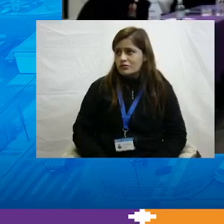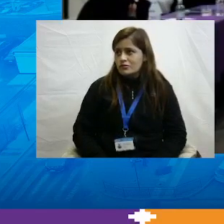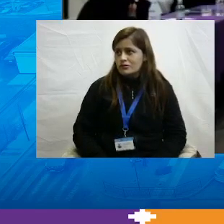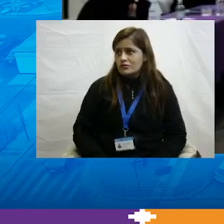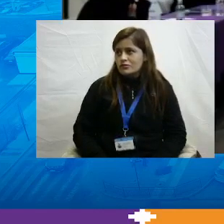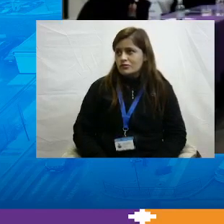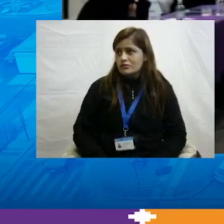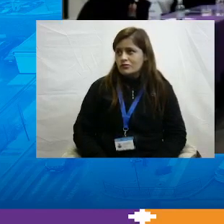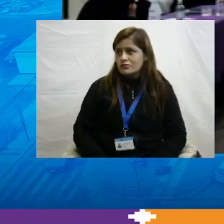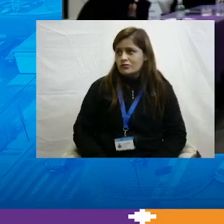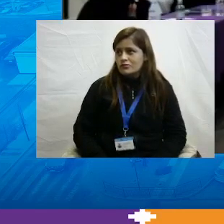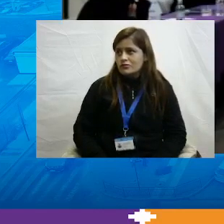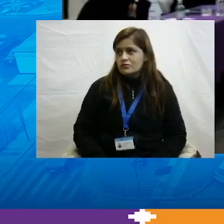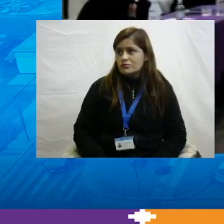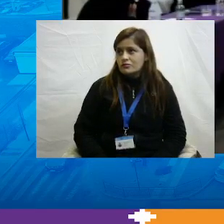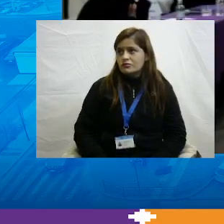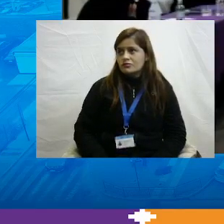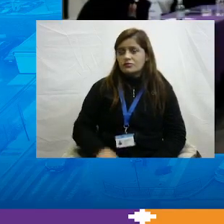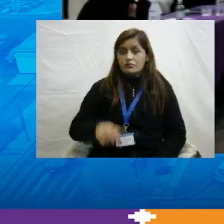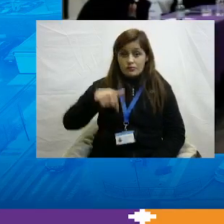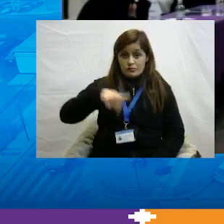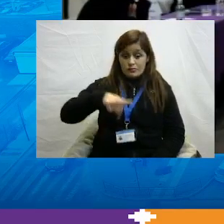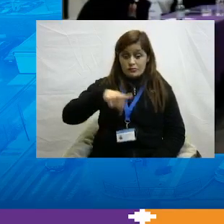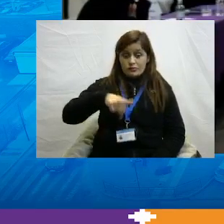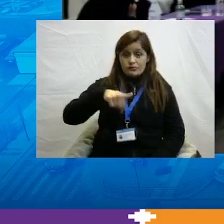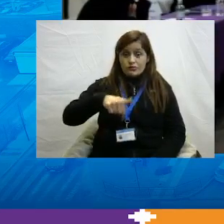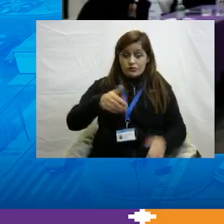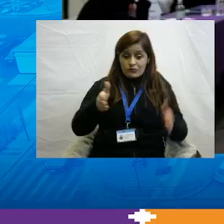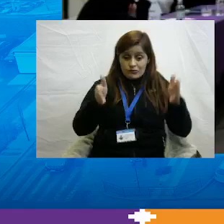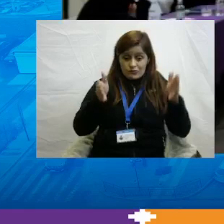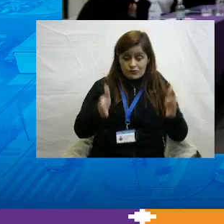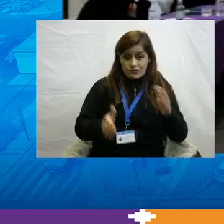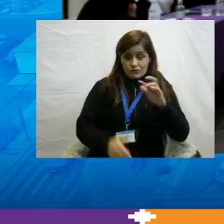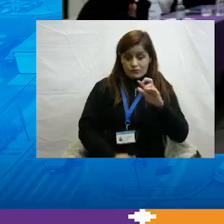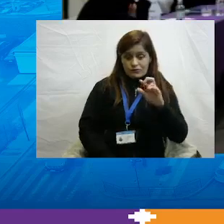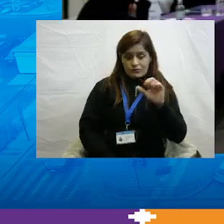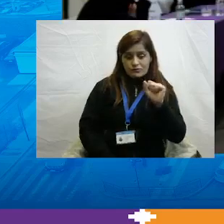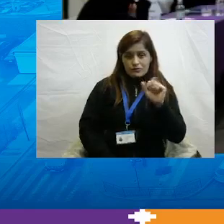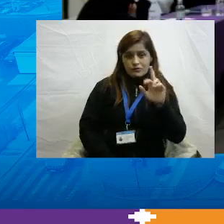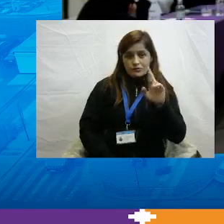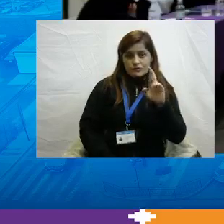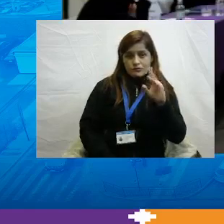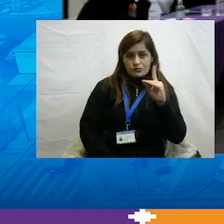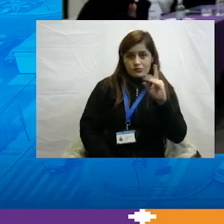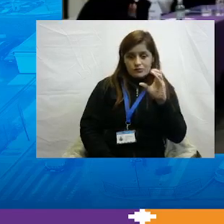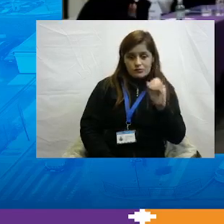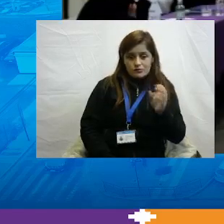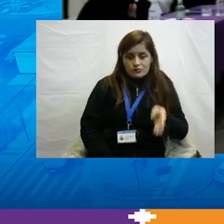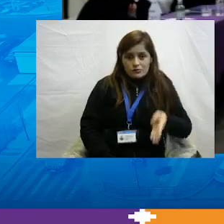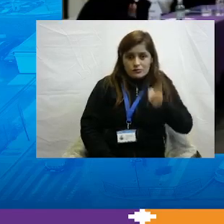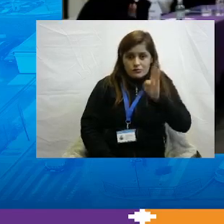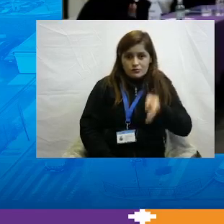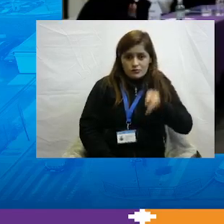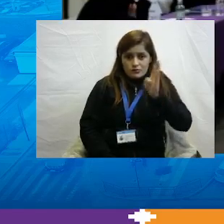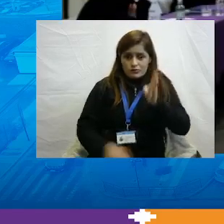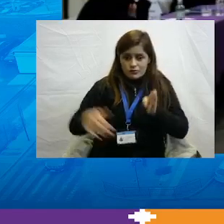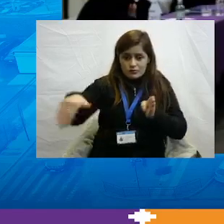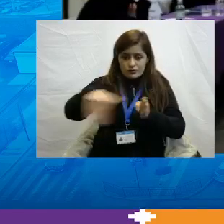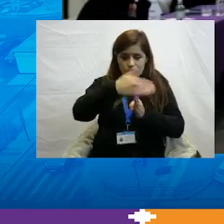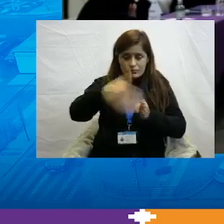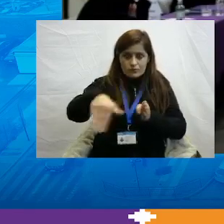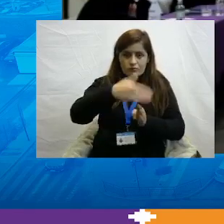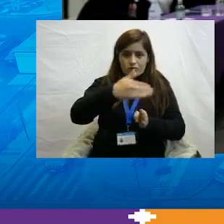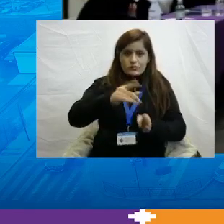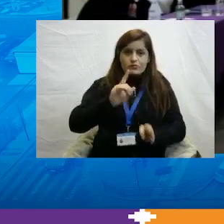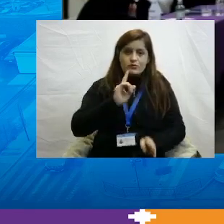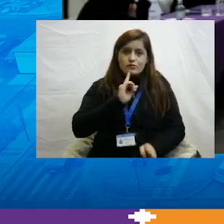hoy, que son unas ruinas que están ahí, ¿cierto? Que es un límite entre Pardo, el Club de Rayuela, ¿cierto? Con la Plaza Los Pinos, ¿no? Y es donde hay